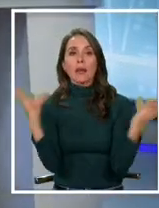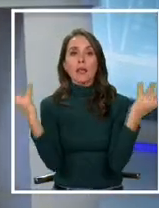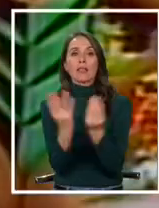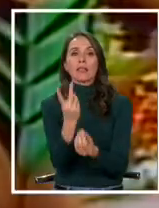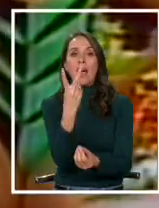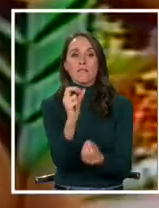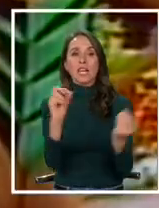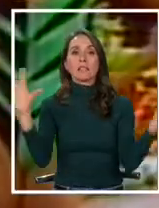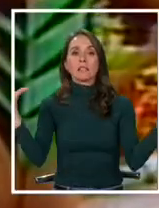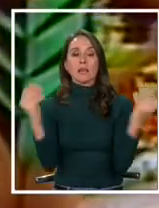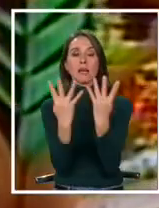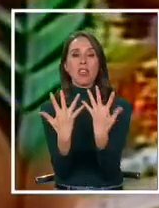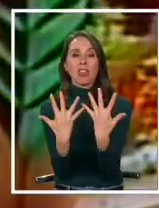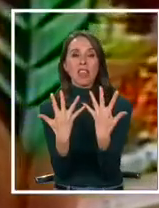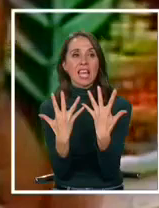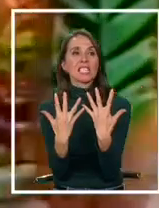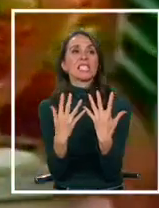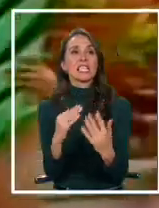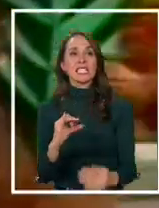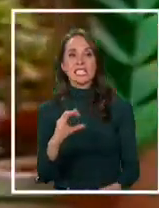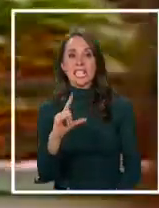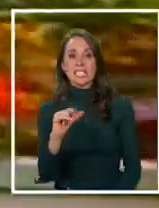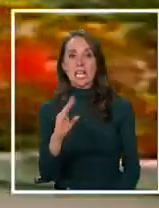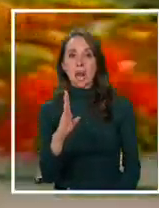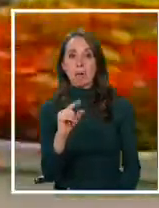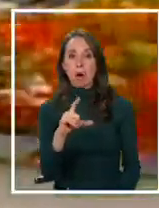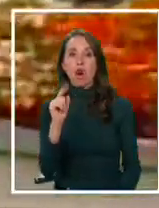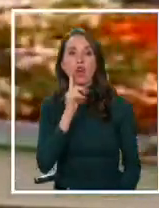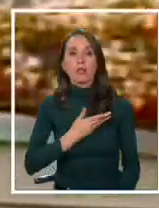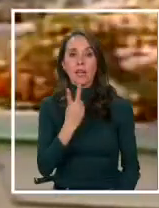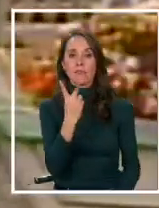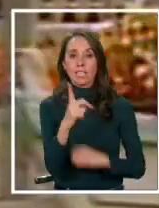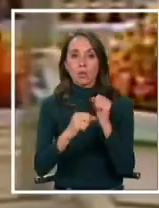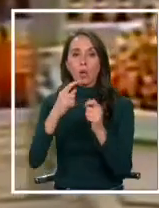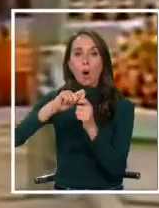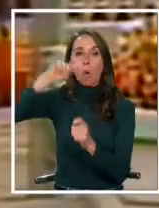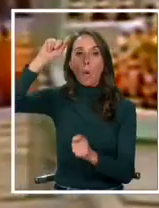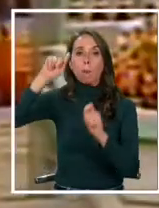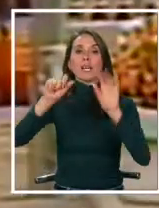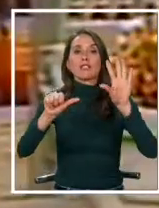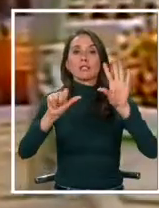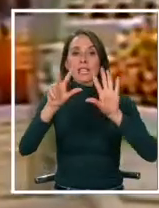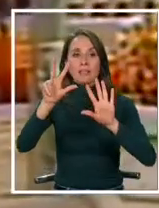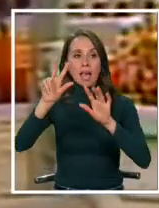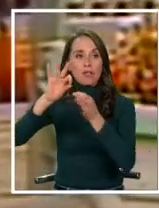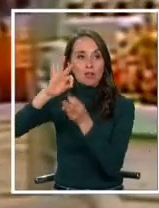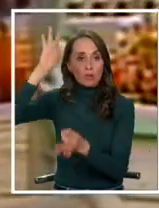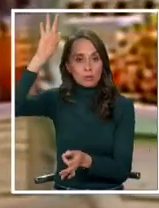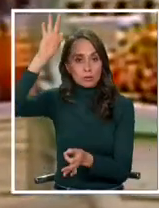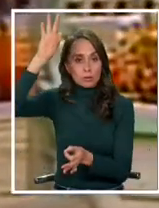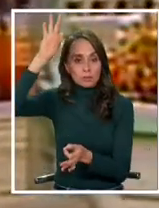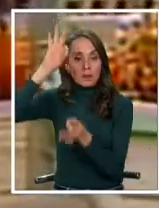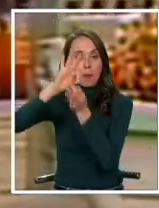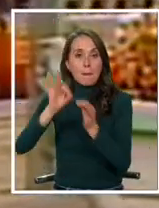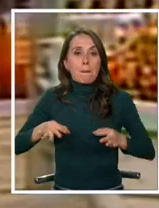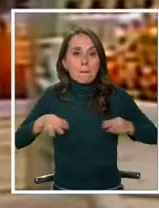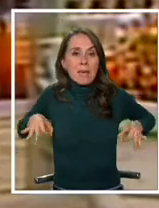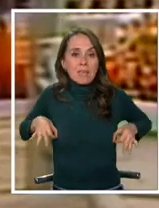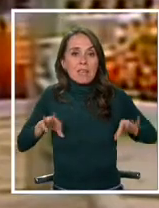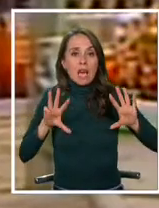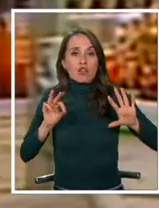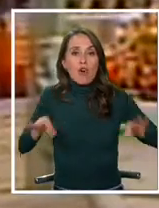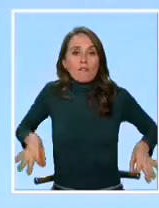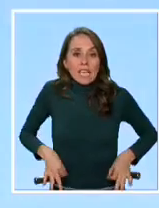20 10 Cecilia boloco tiene 21 años mide 1.68 de estatura sus medidas